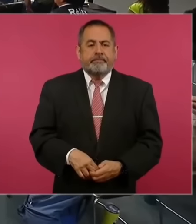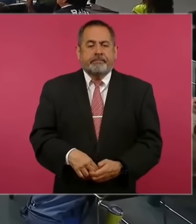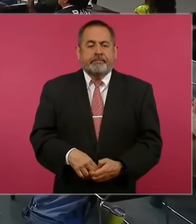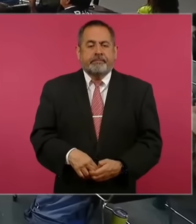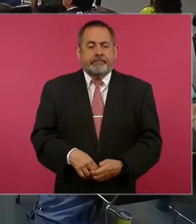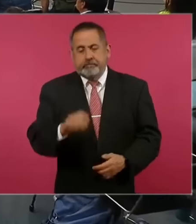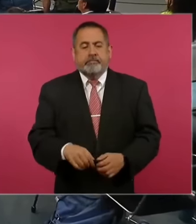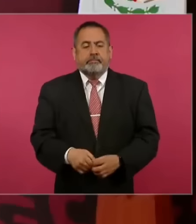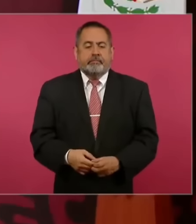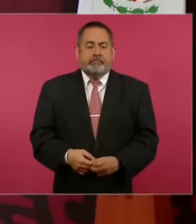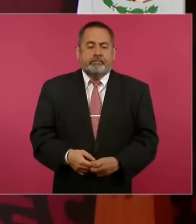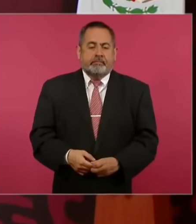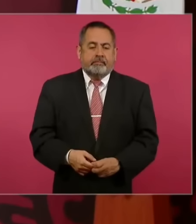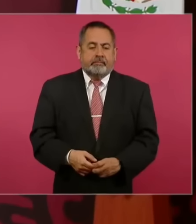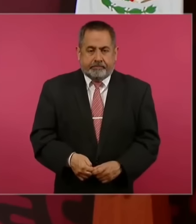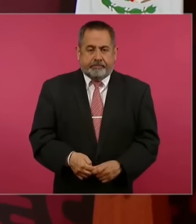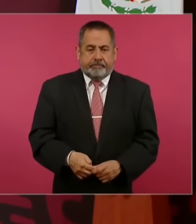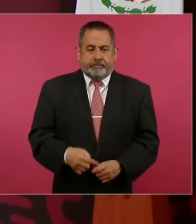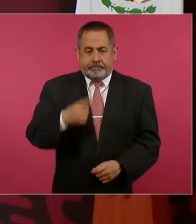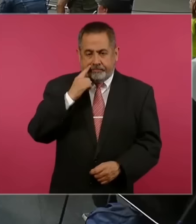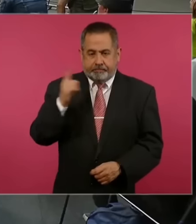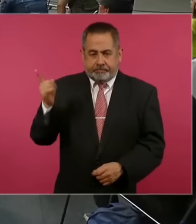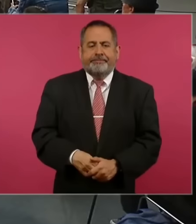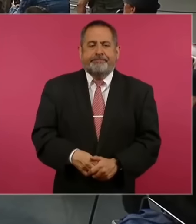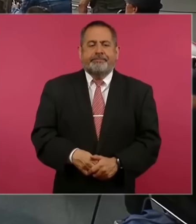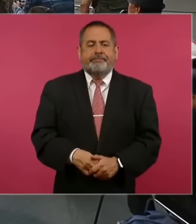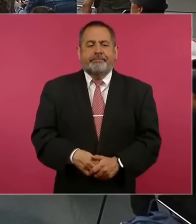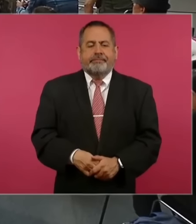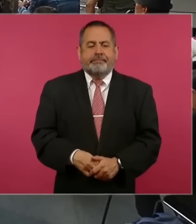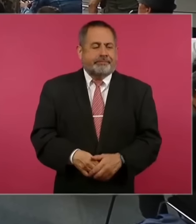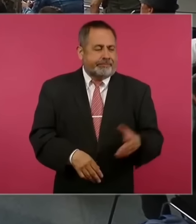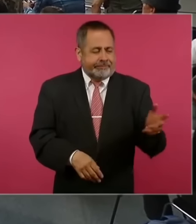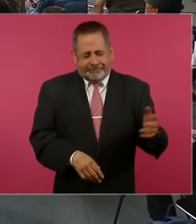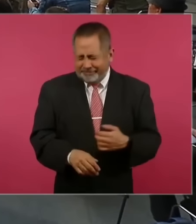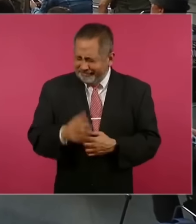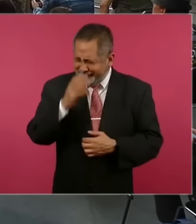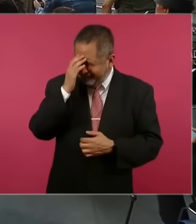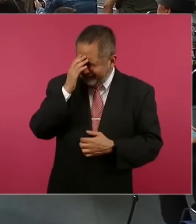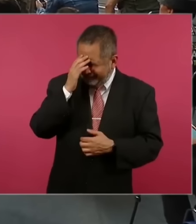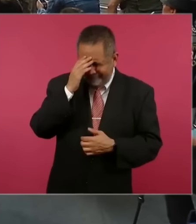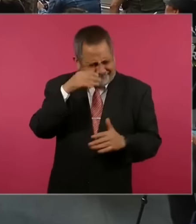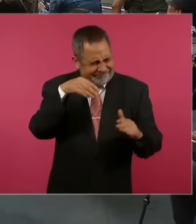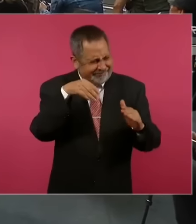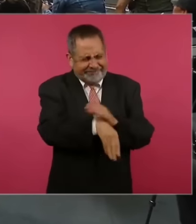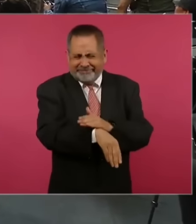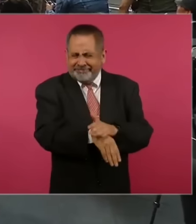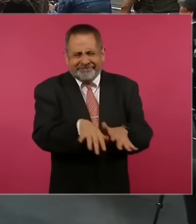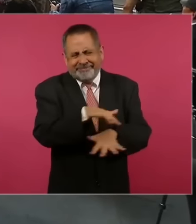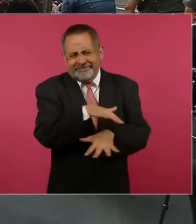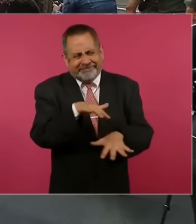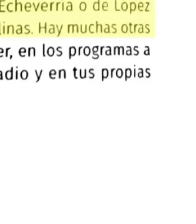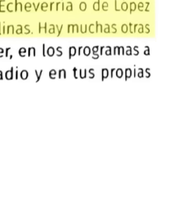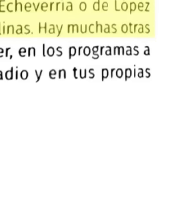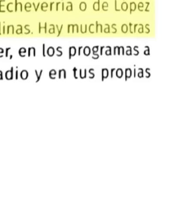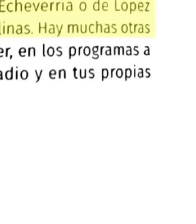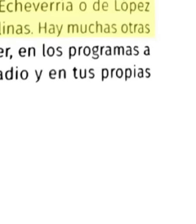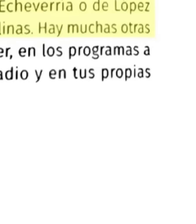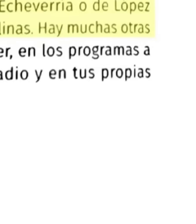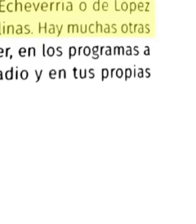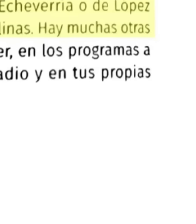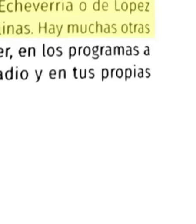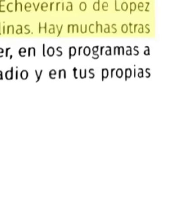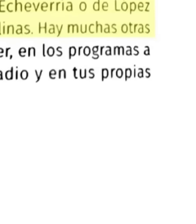¿Eh? Ah, no. Sí, pero miren eso. Esto es lo más decadente que puede haber para los